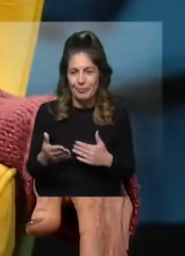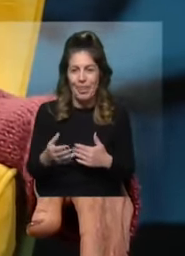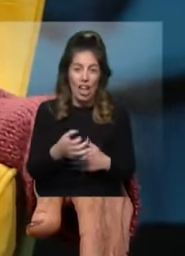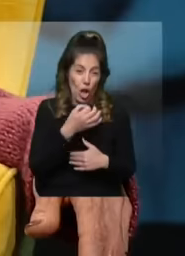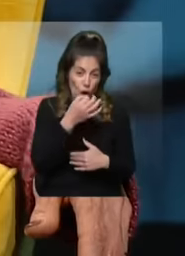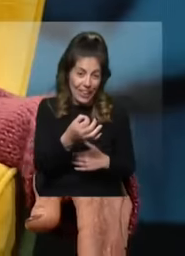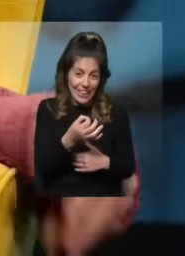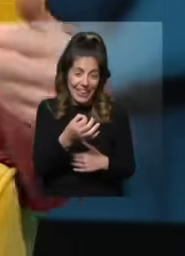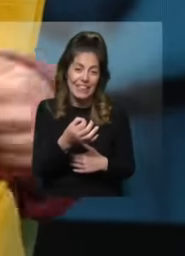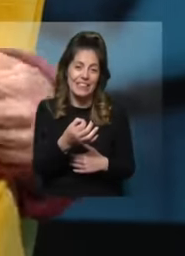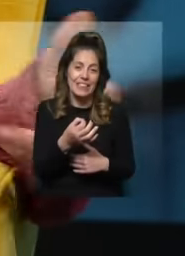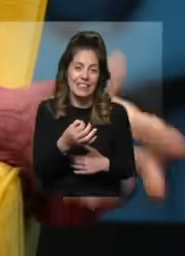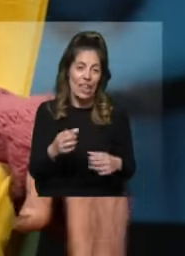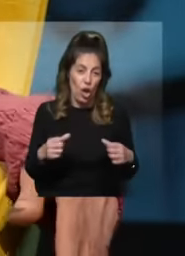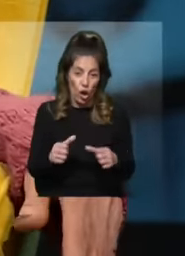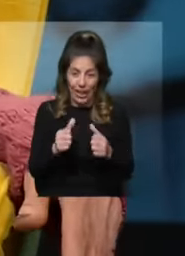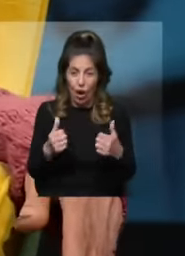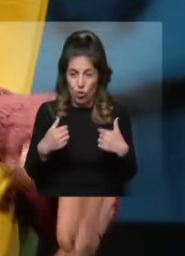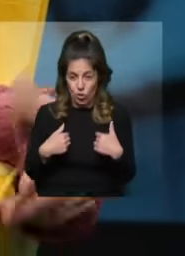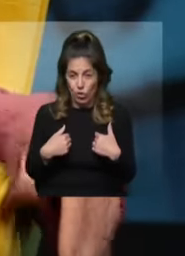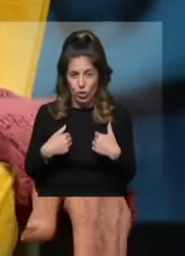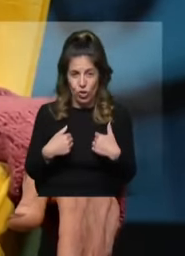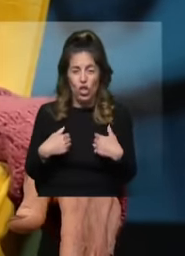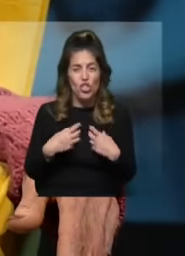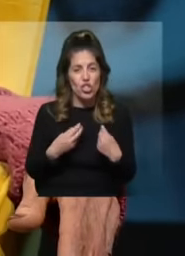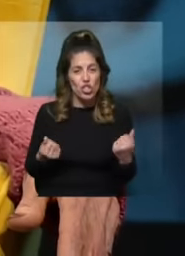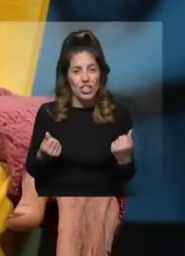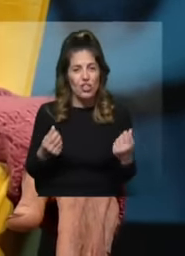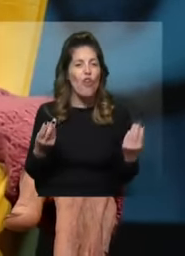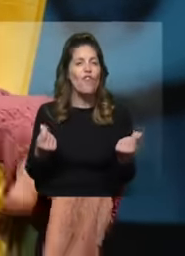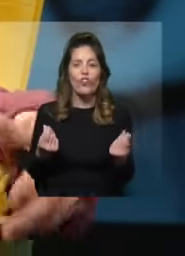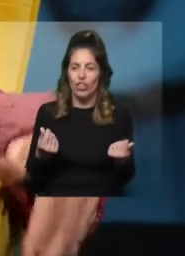o definan de lo que hago, pero yo lo siento folclórico.